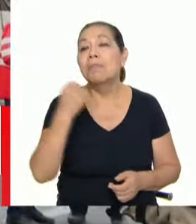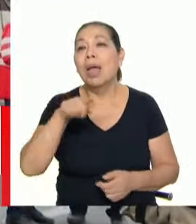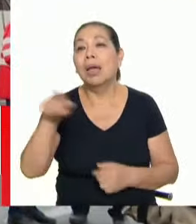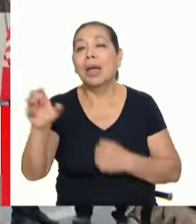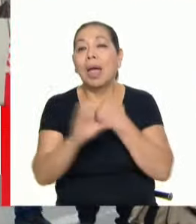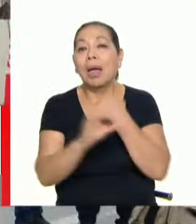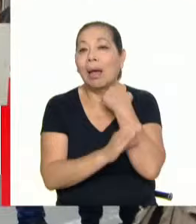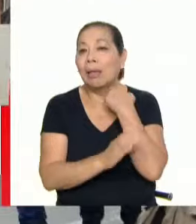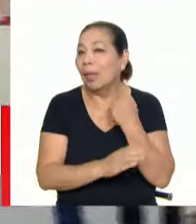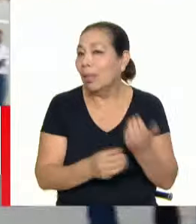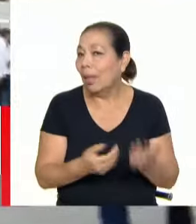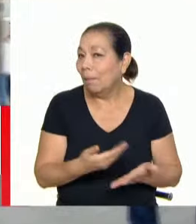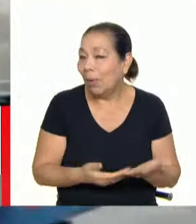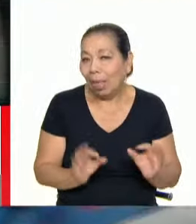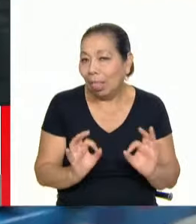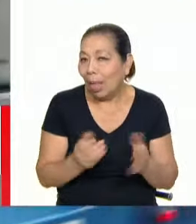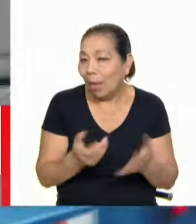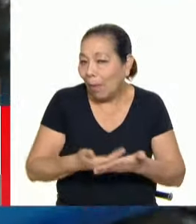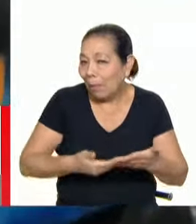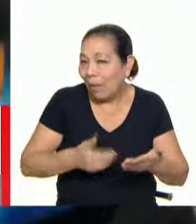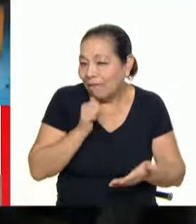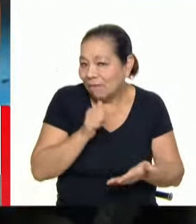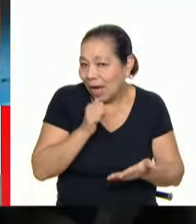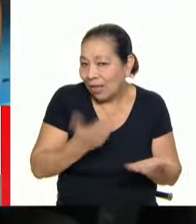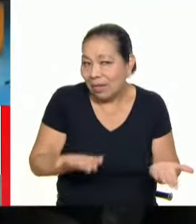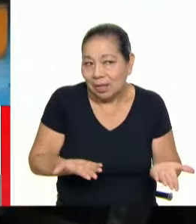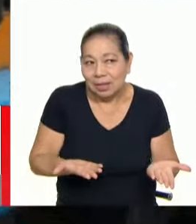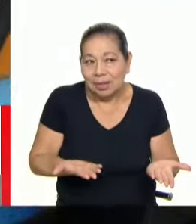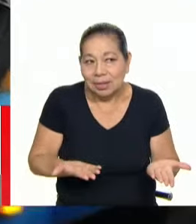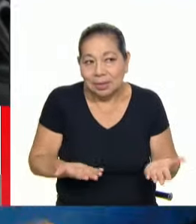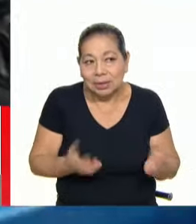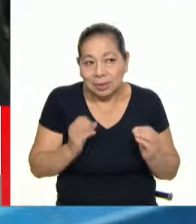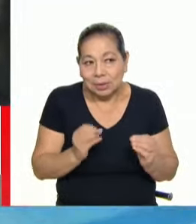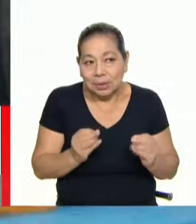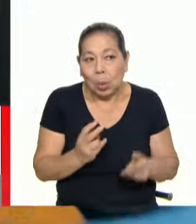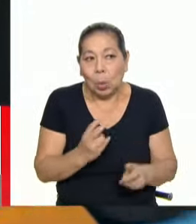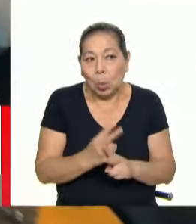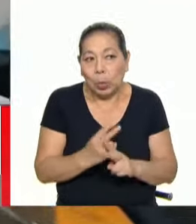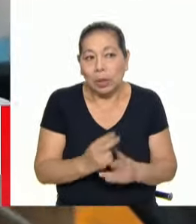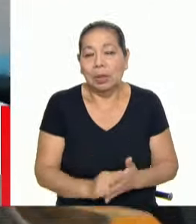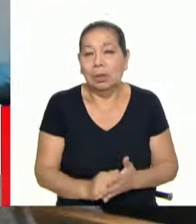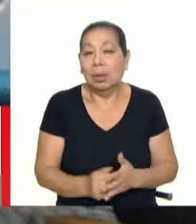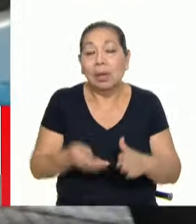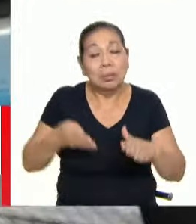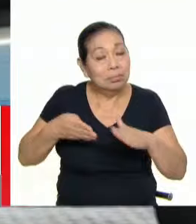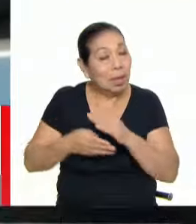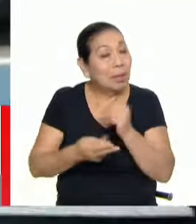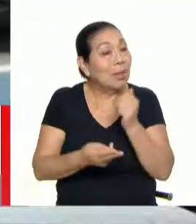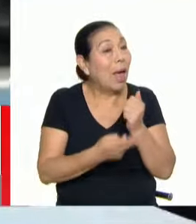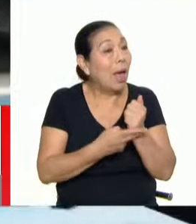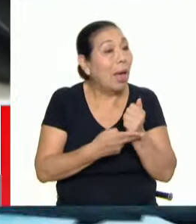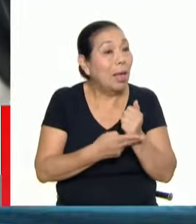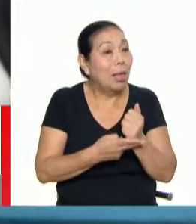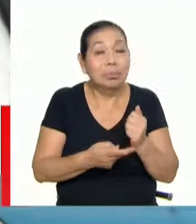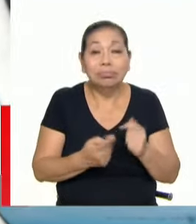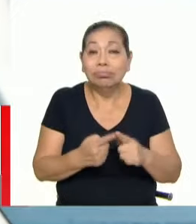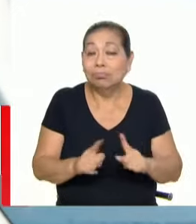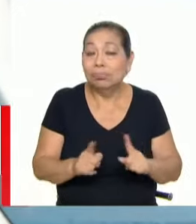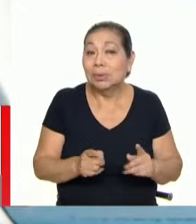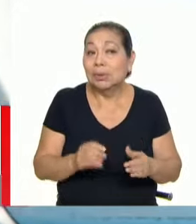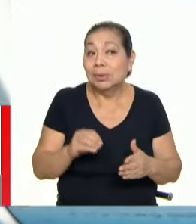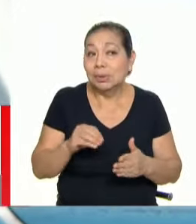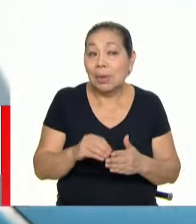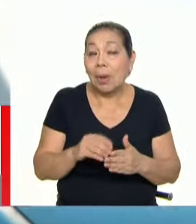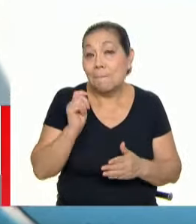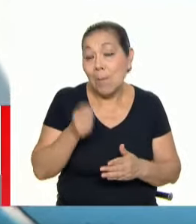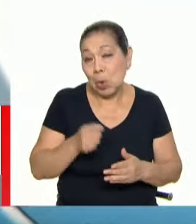no cuenta con la habilitación correspondiente. Esto conlleva a aplicar una medida preventiva de internamiento del vehículo en el depósito y la aplicación